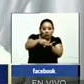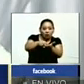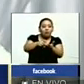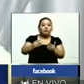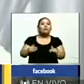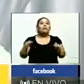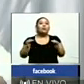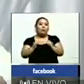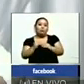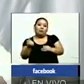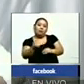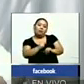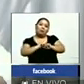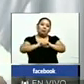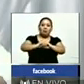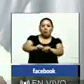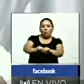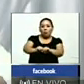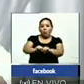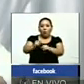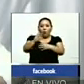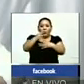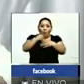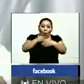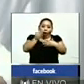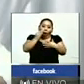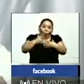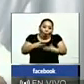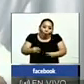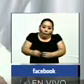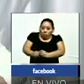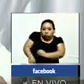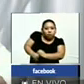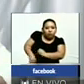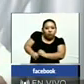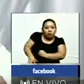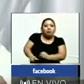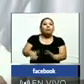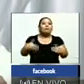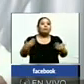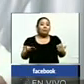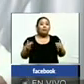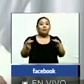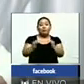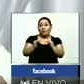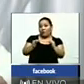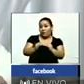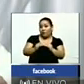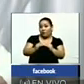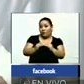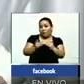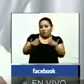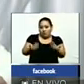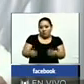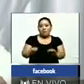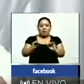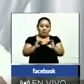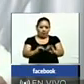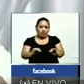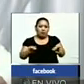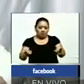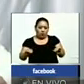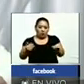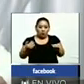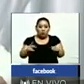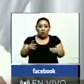también mortalidad por deshidratación severa por el rotavirus. También tenemos niños que hemos logrado